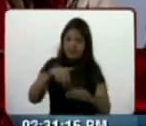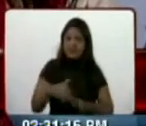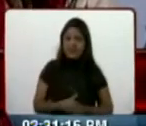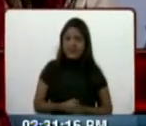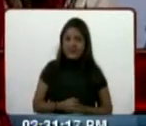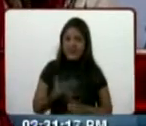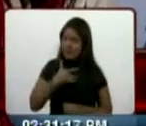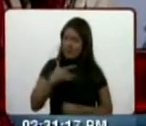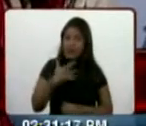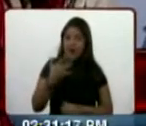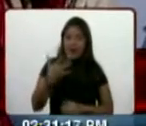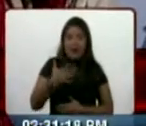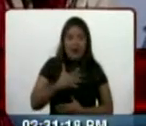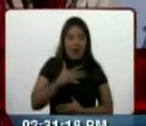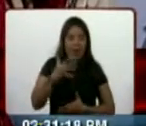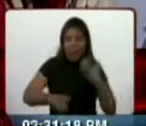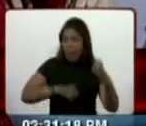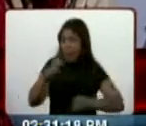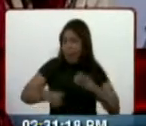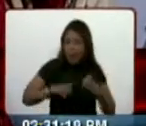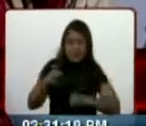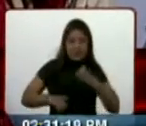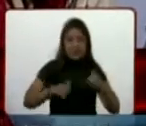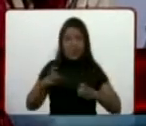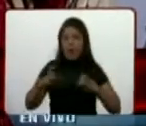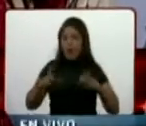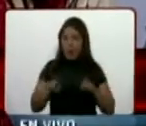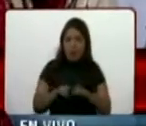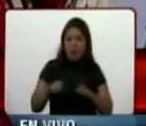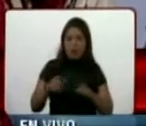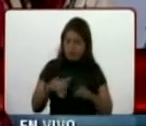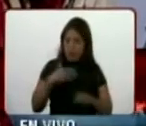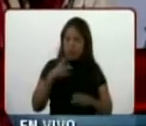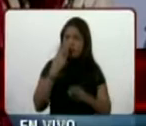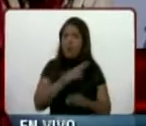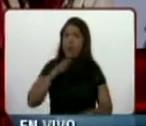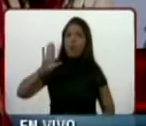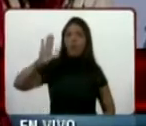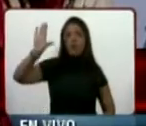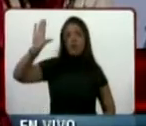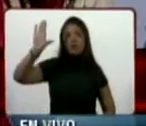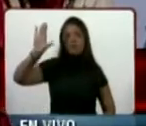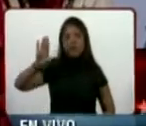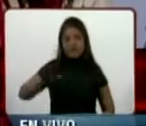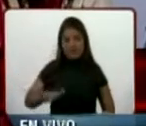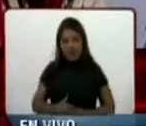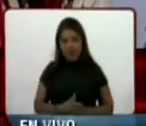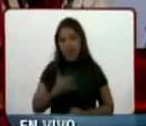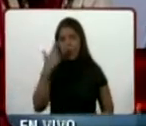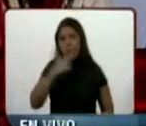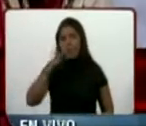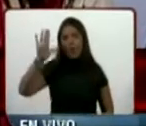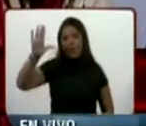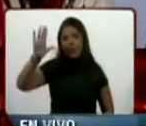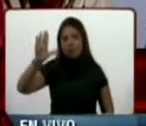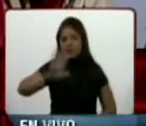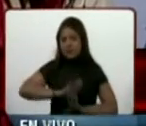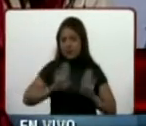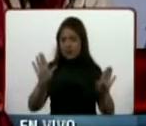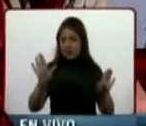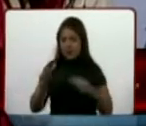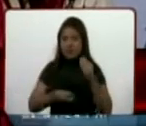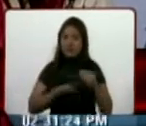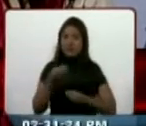sientan la emoción de uno cumplir el juramento. El juramento hecho.